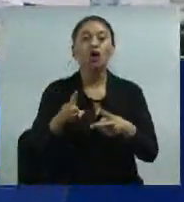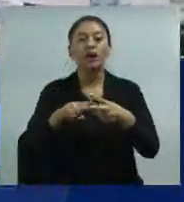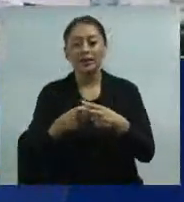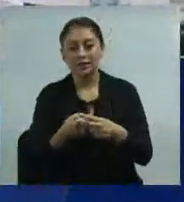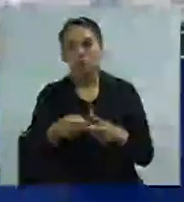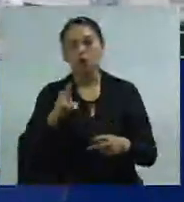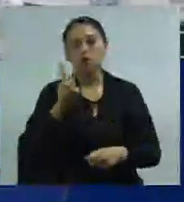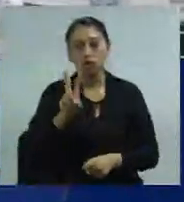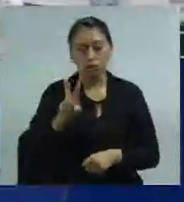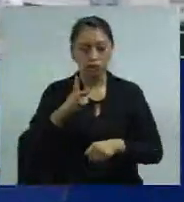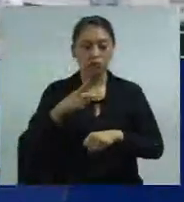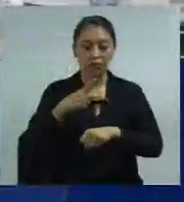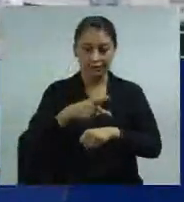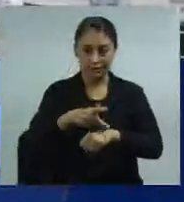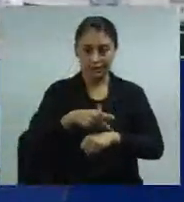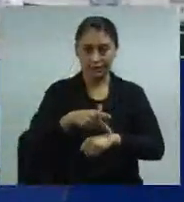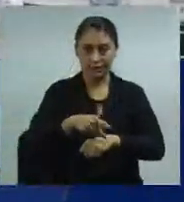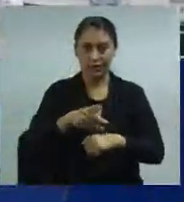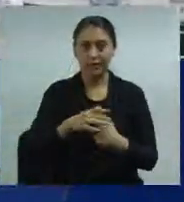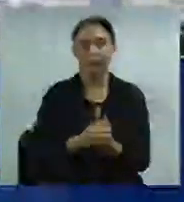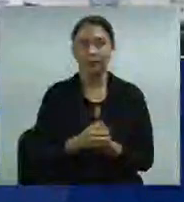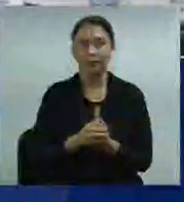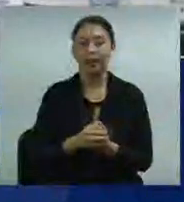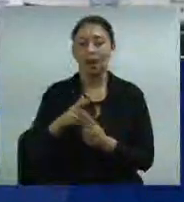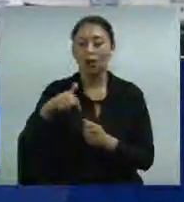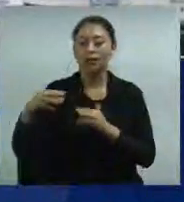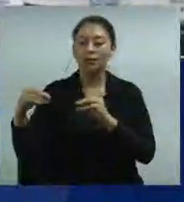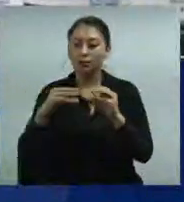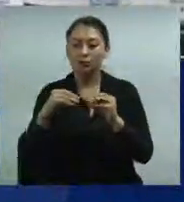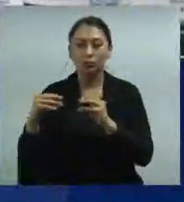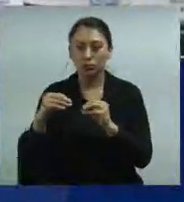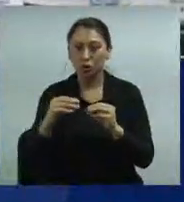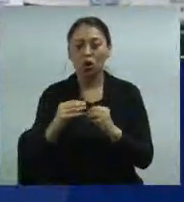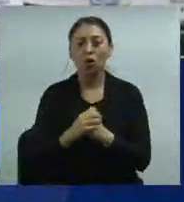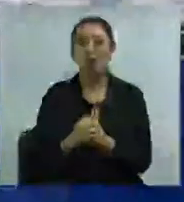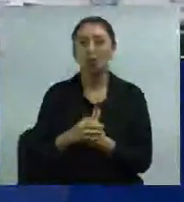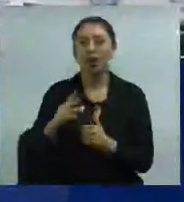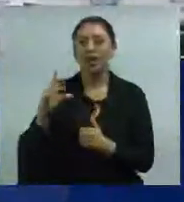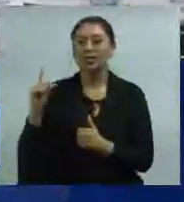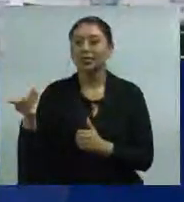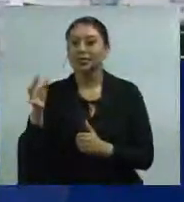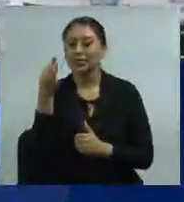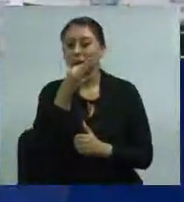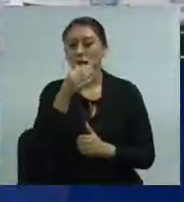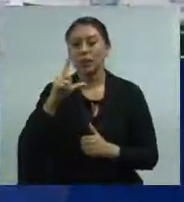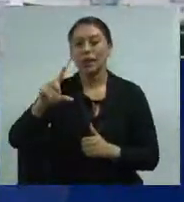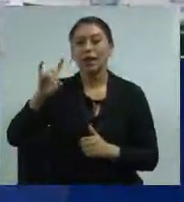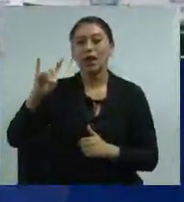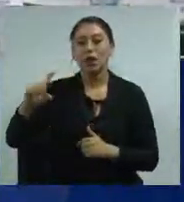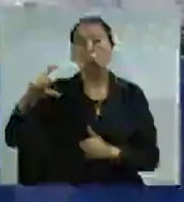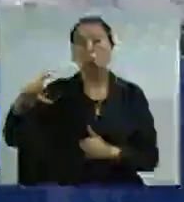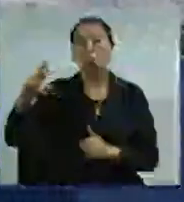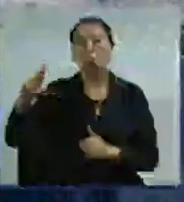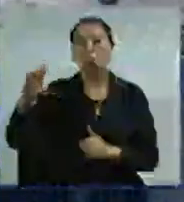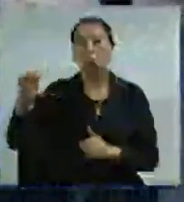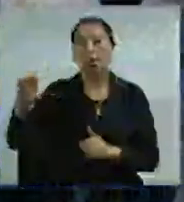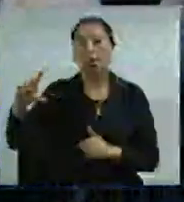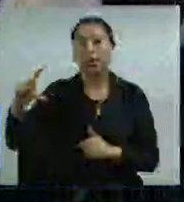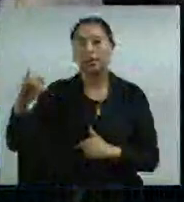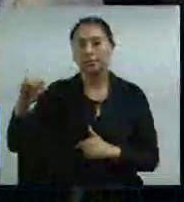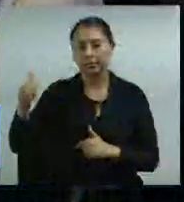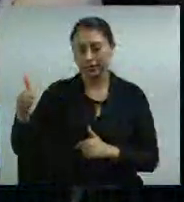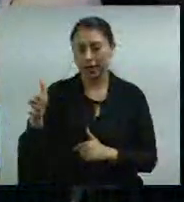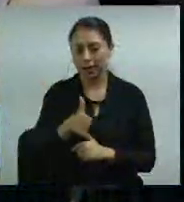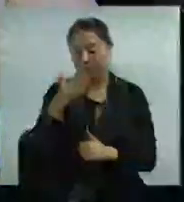14 horas. Para su discusión tiene la palabra la diputada Lucrecia Marroquín.